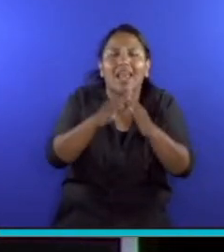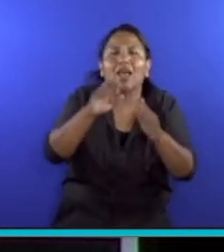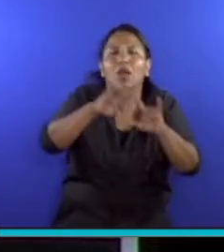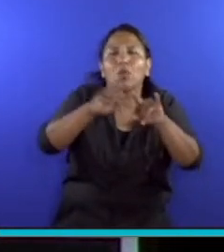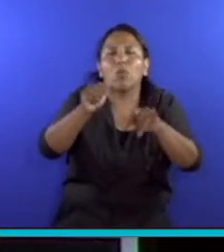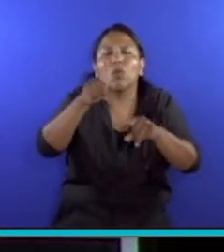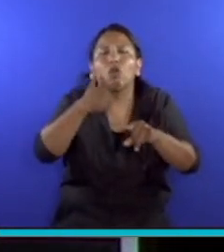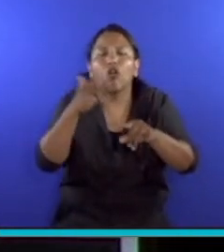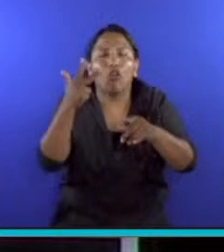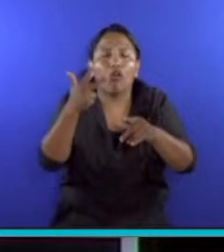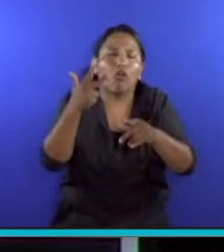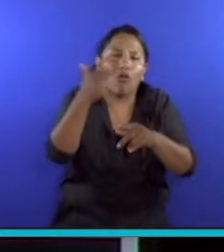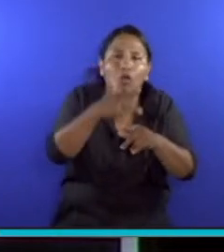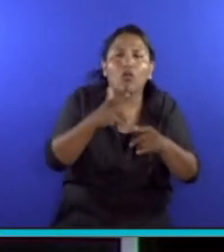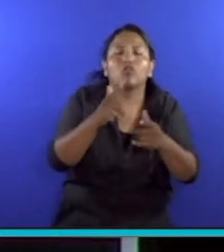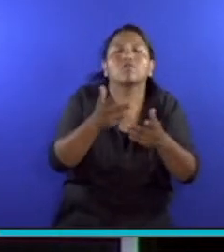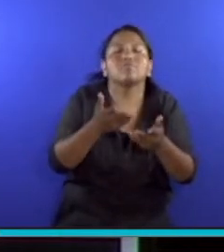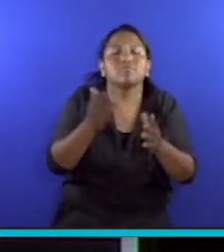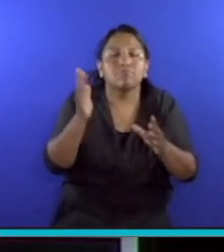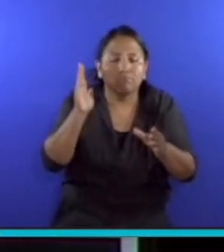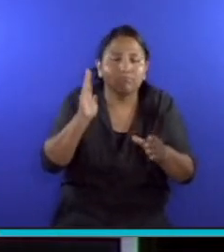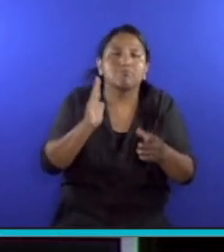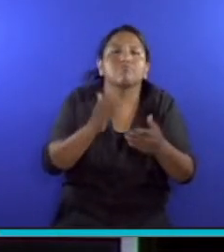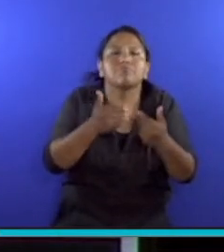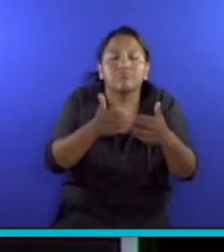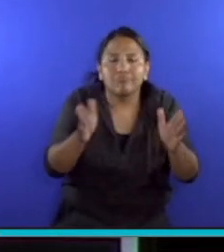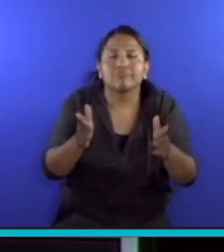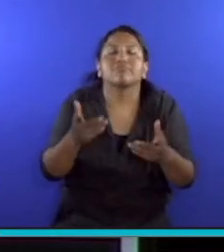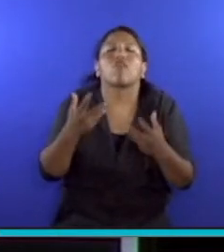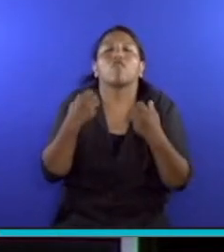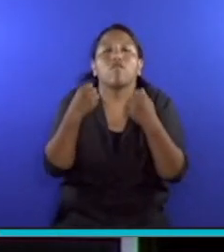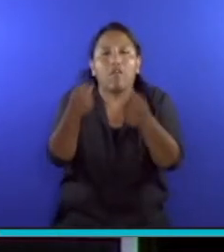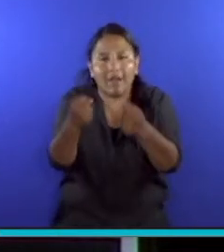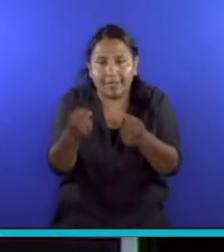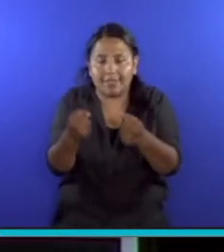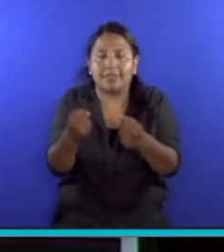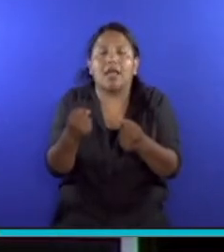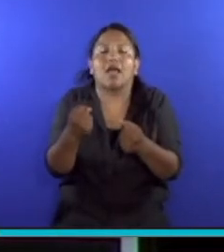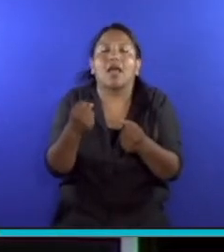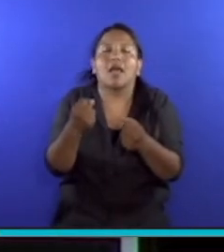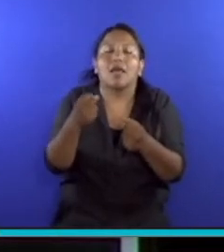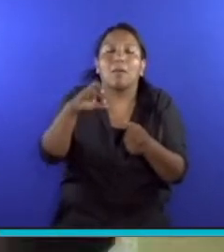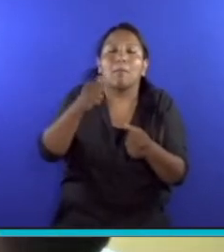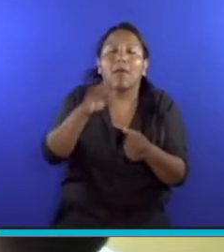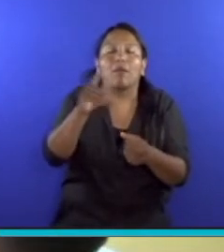entre tantas otras cosas. Fuerza, Pablo Grillo. Gracias.